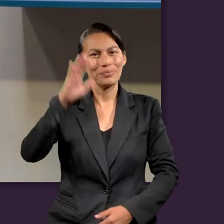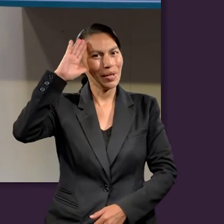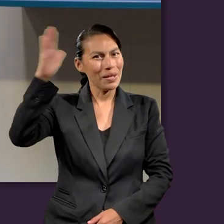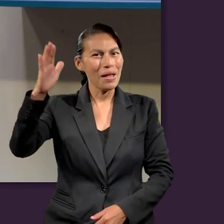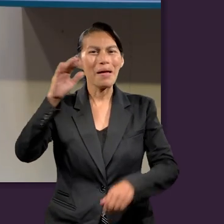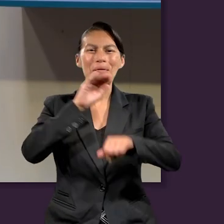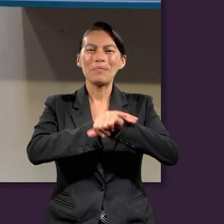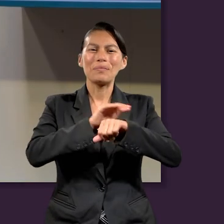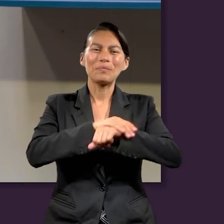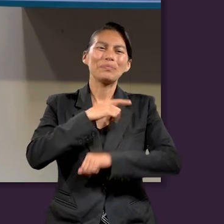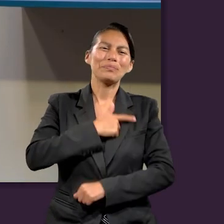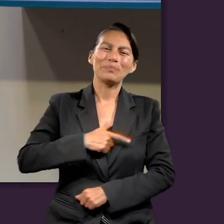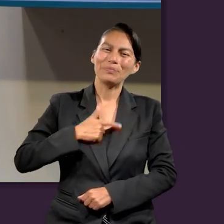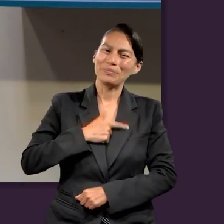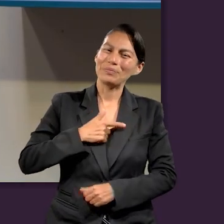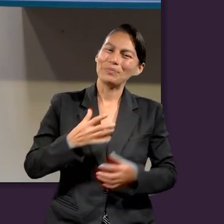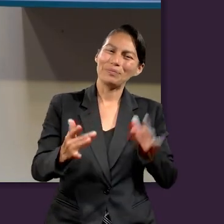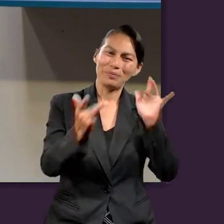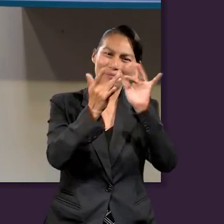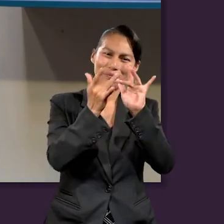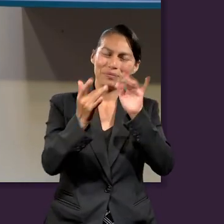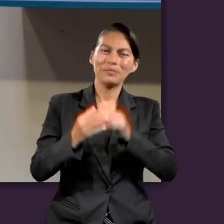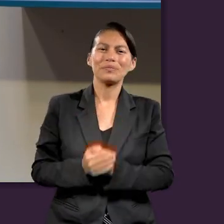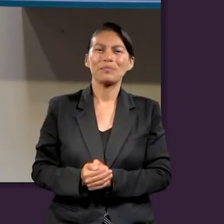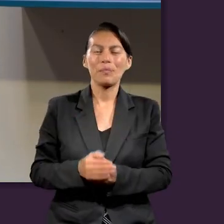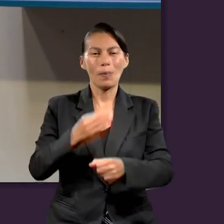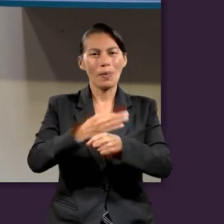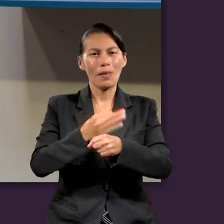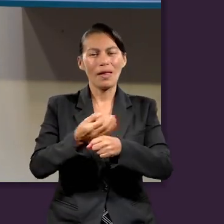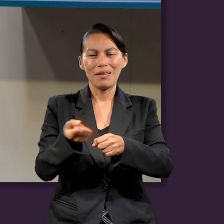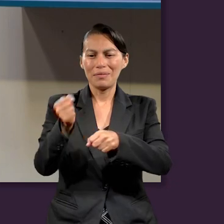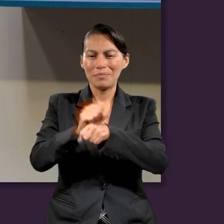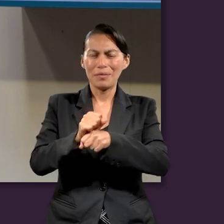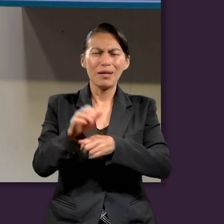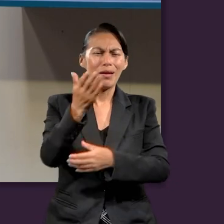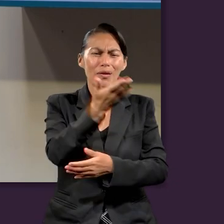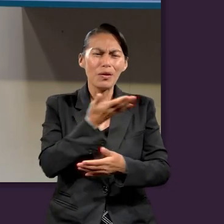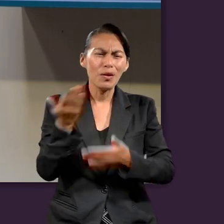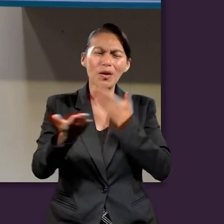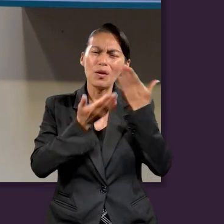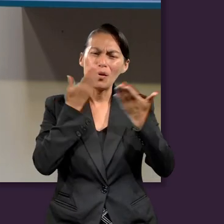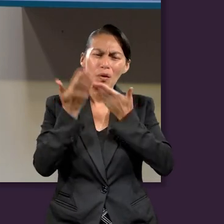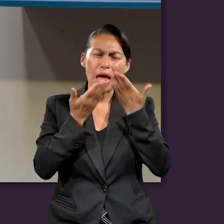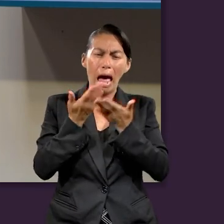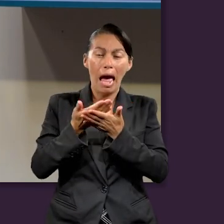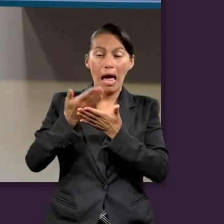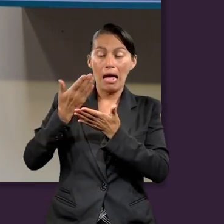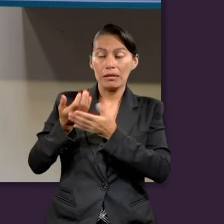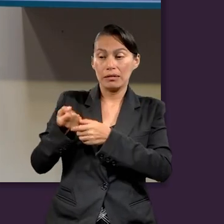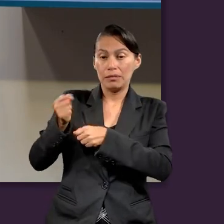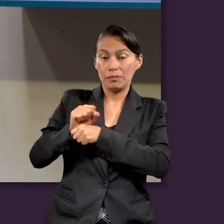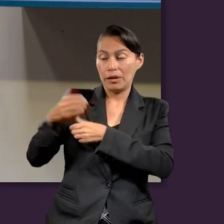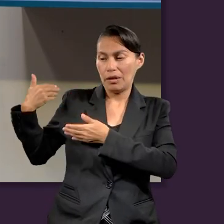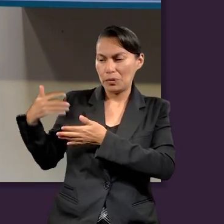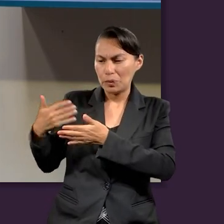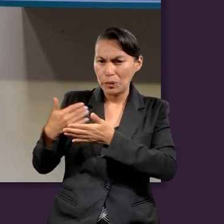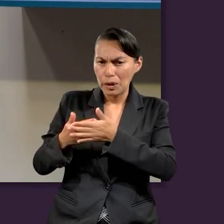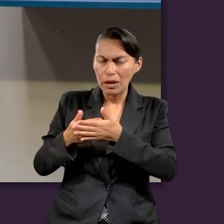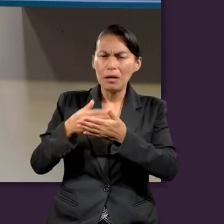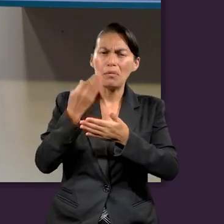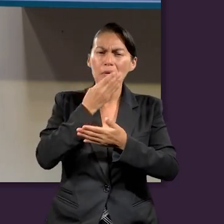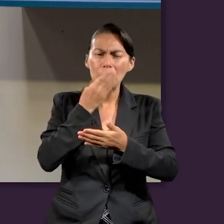Hola queridos compañeros, da mucho gusto que puedan estar con nosotros en esta semana para poder repasar lo que vimos